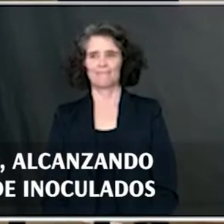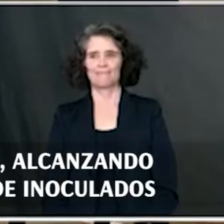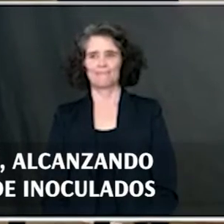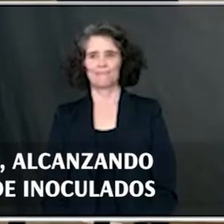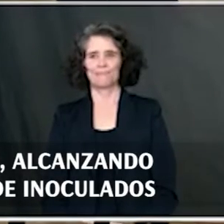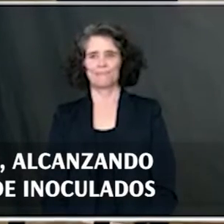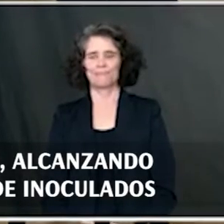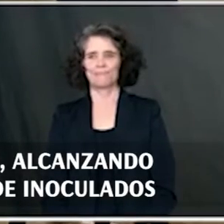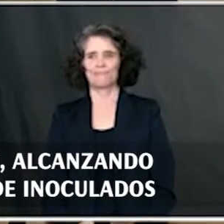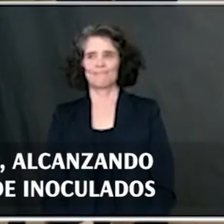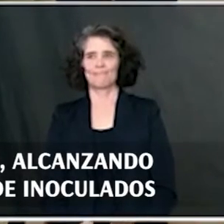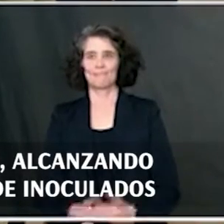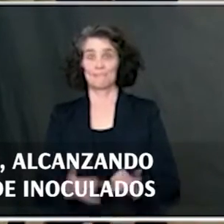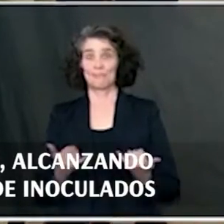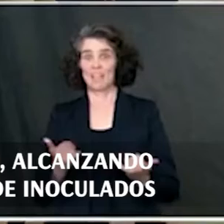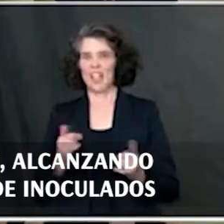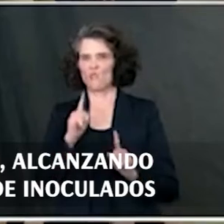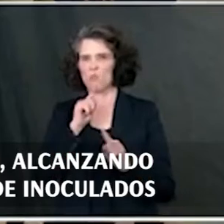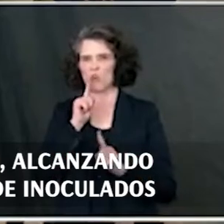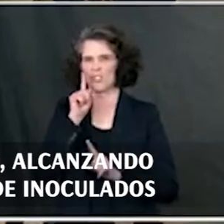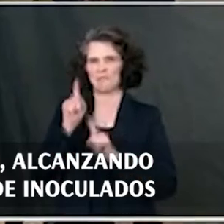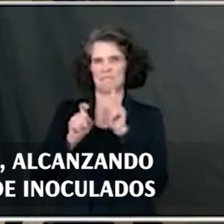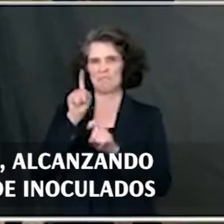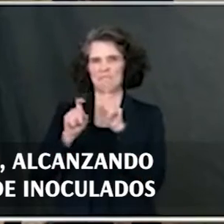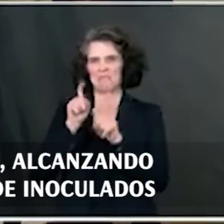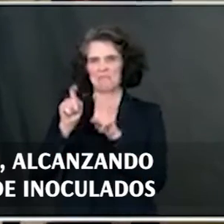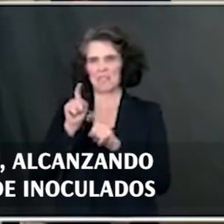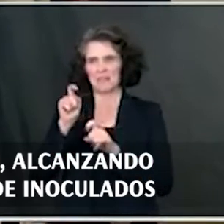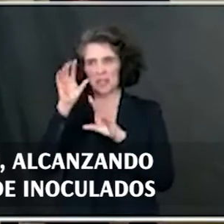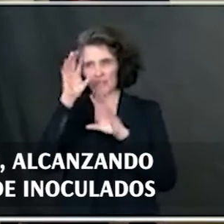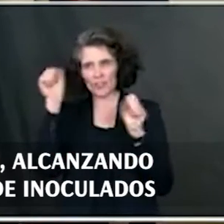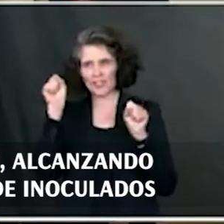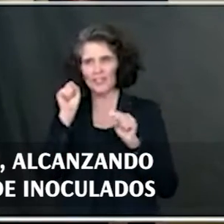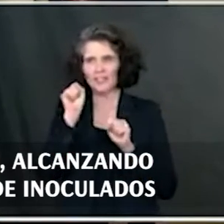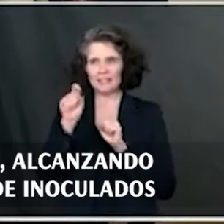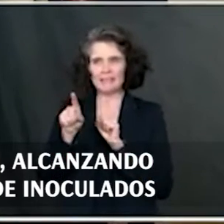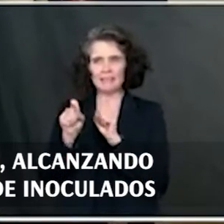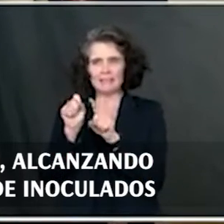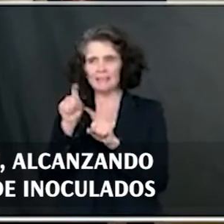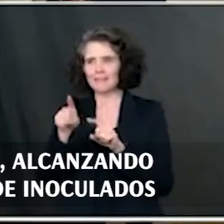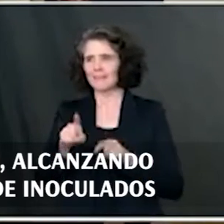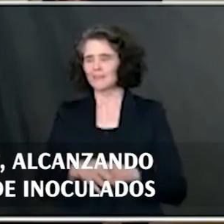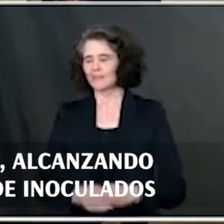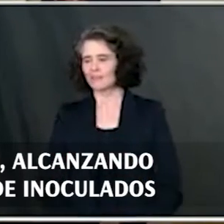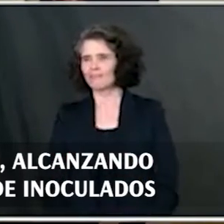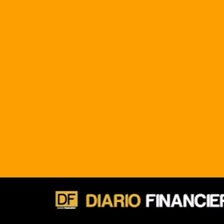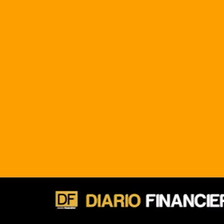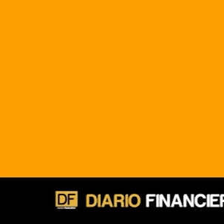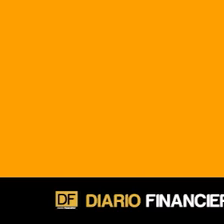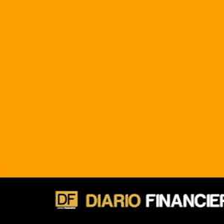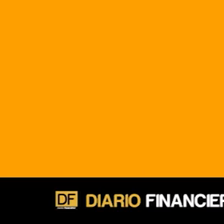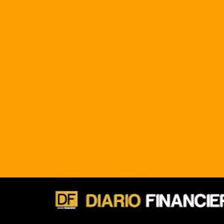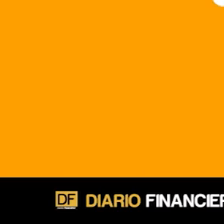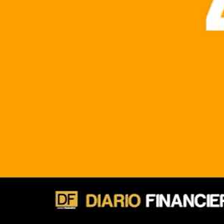de protección personal, o el impulso al desarrollo de terapias para tratar la COVID-19.